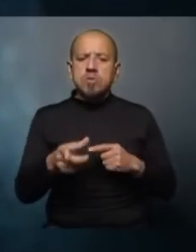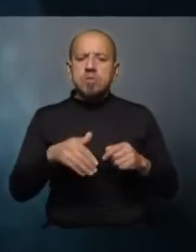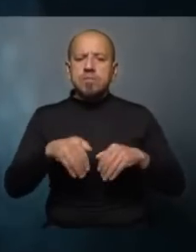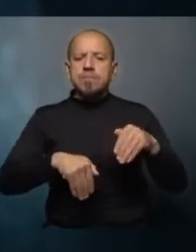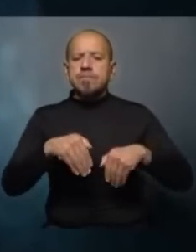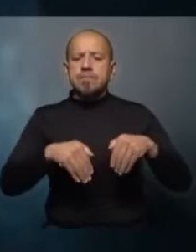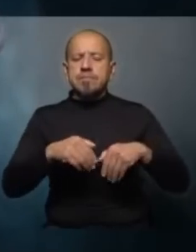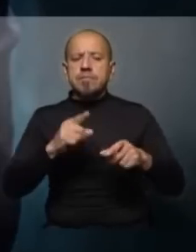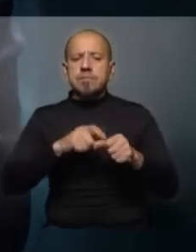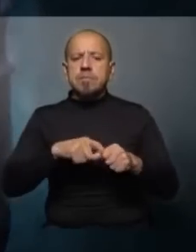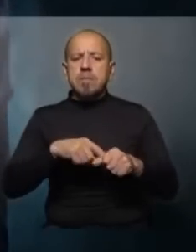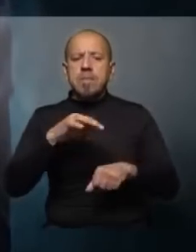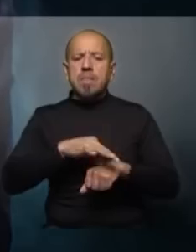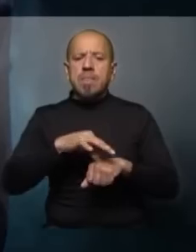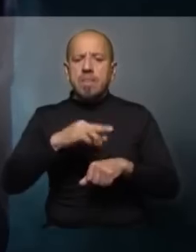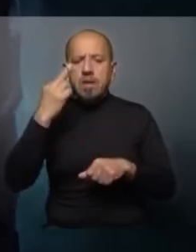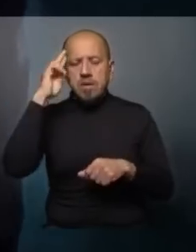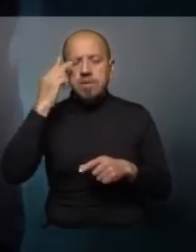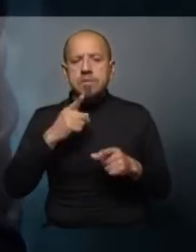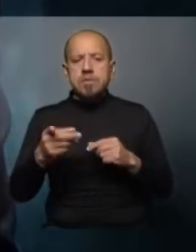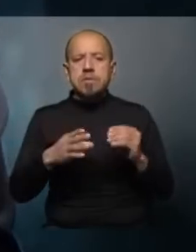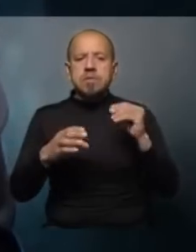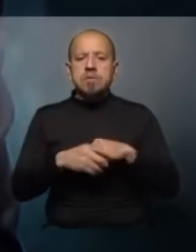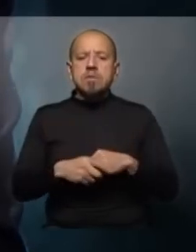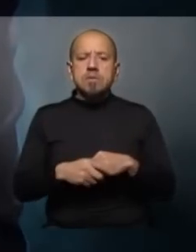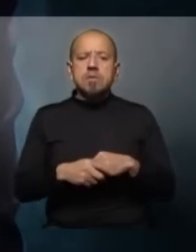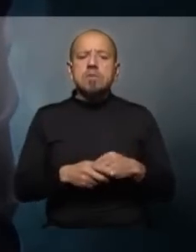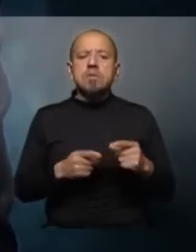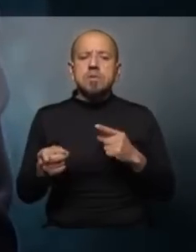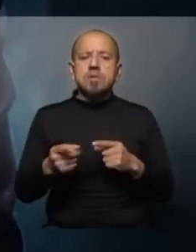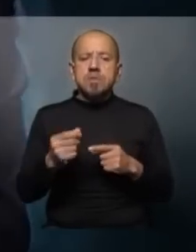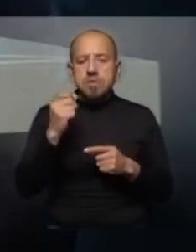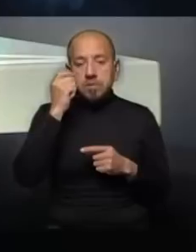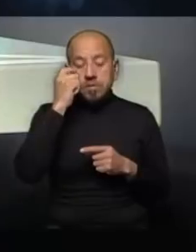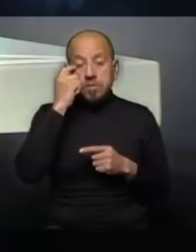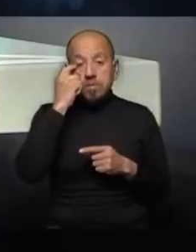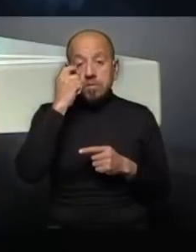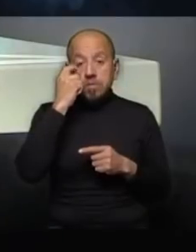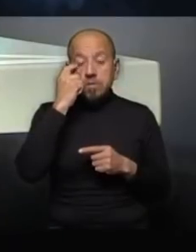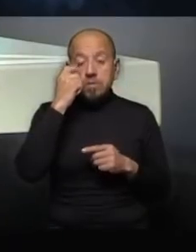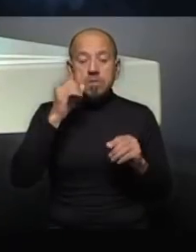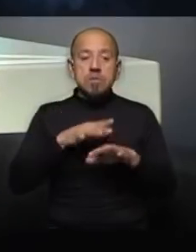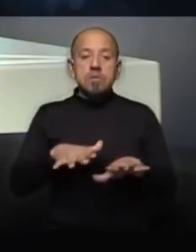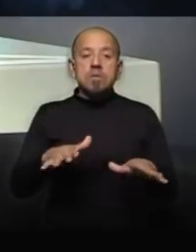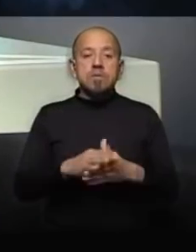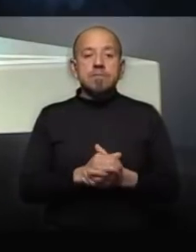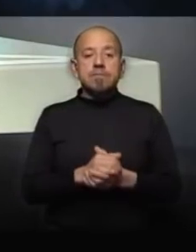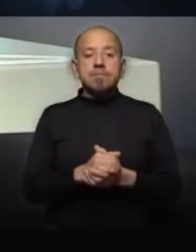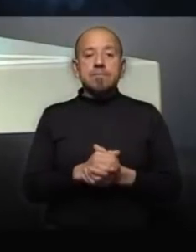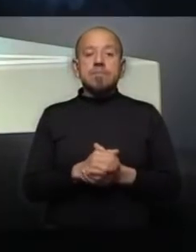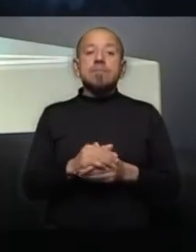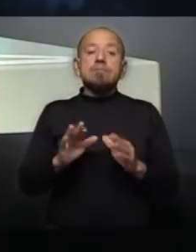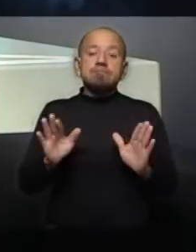del sindicato médico o simplemente por decir bueno estos son los nuestros Vamos a darle un par de manejos en redes y capaz que no es una pregunta